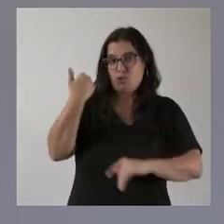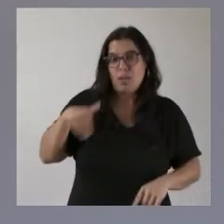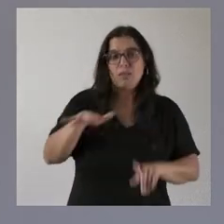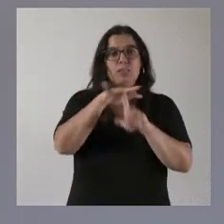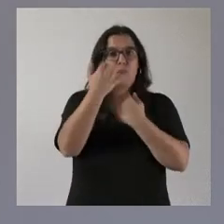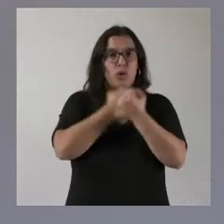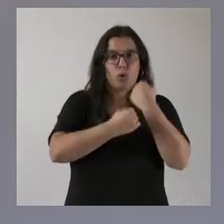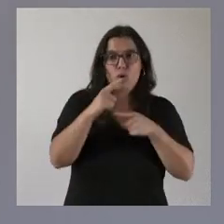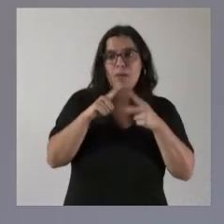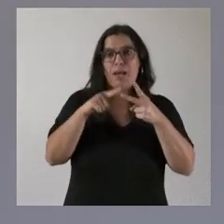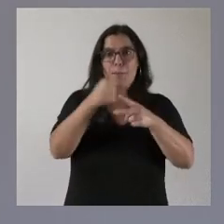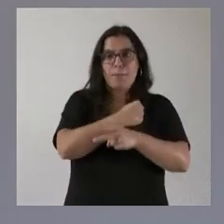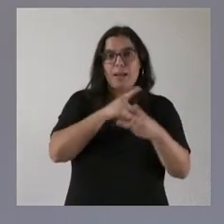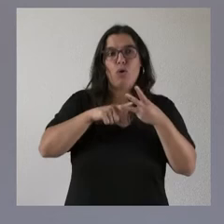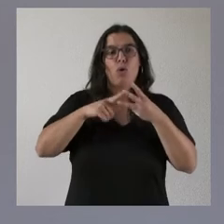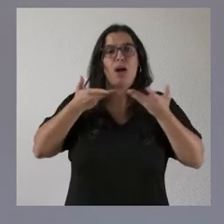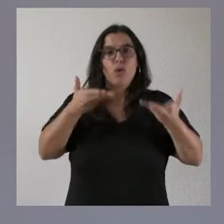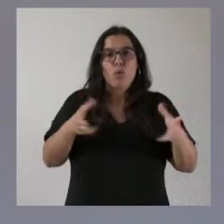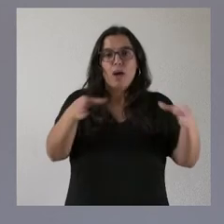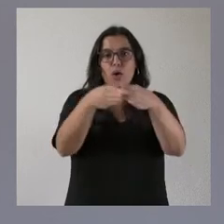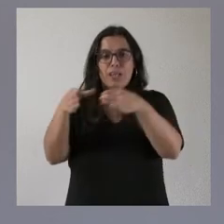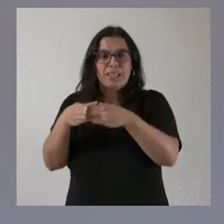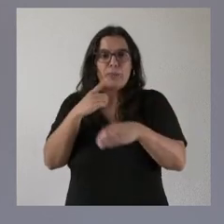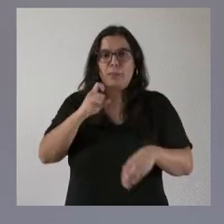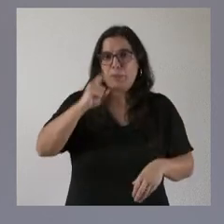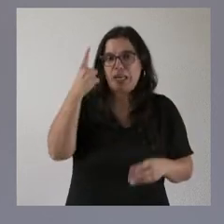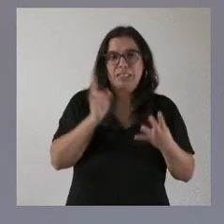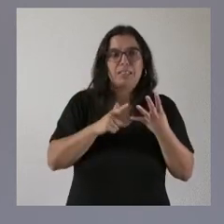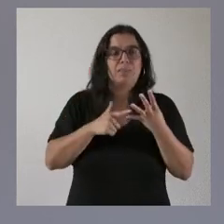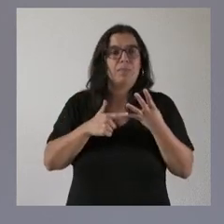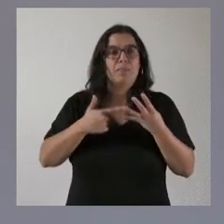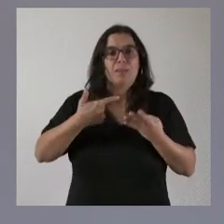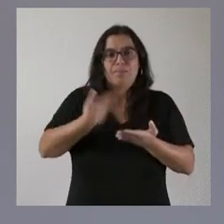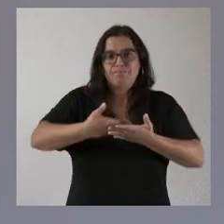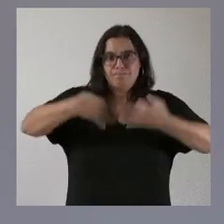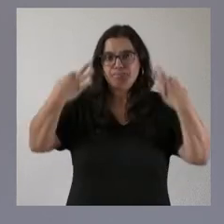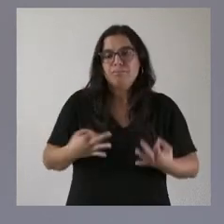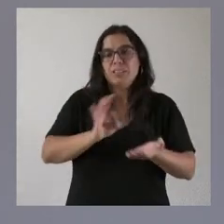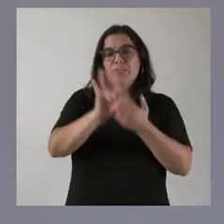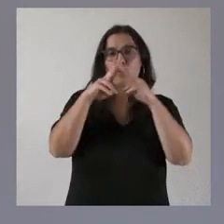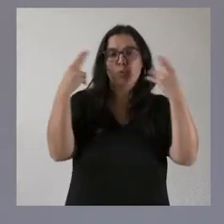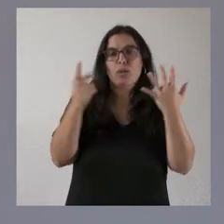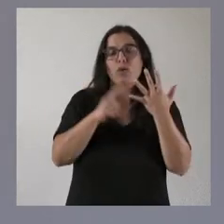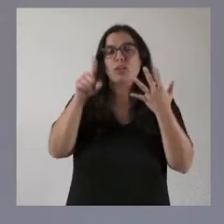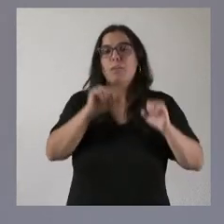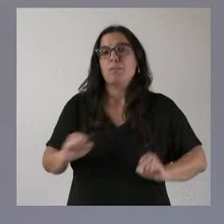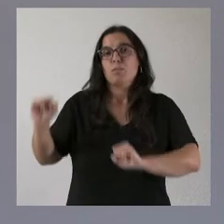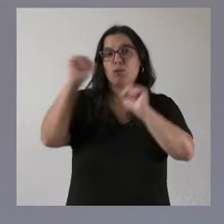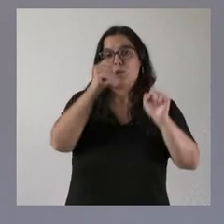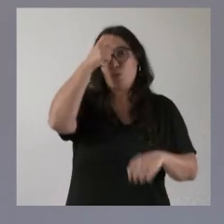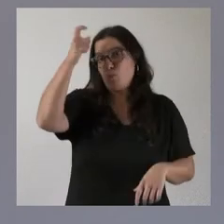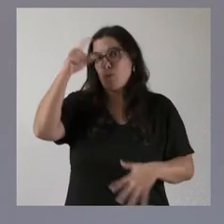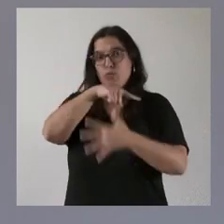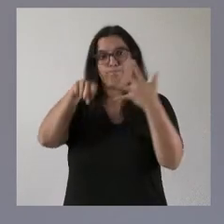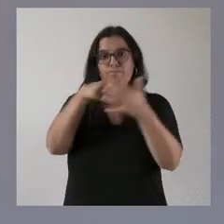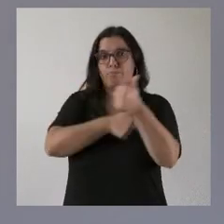económica el empleo la ayuda a los colectivos con más dificultades la garantía de los servicios públicos y la protección del mundo rural